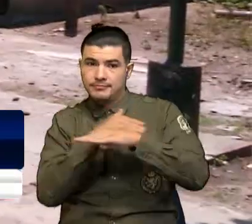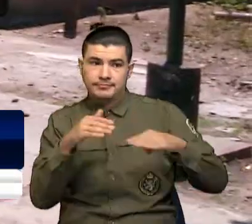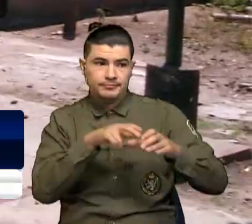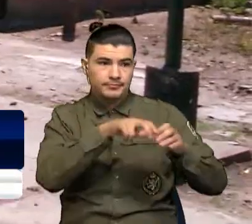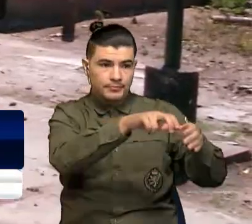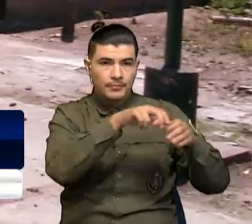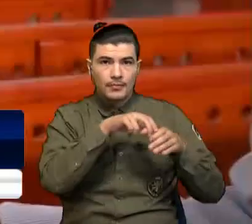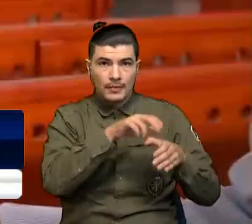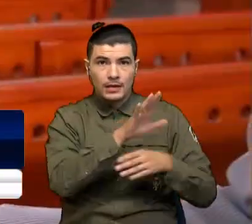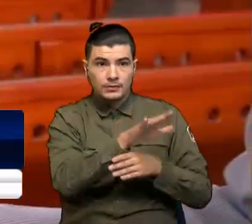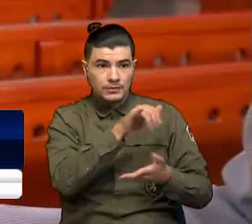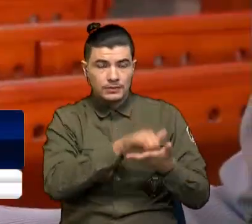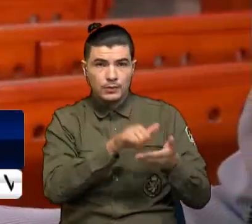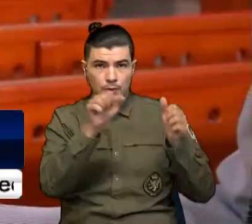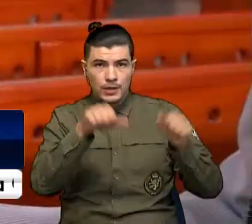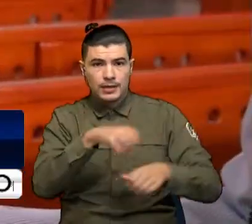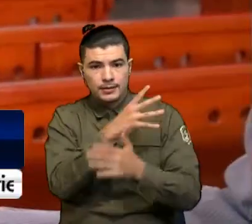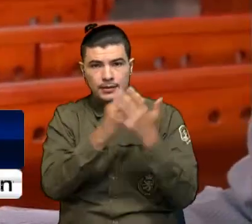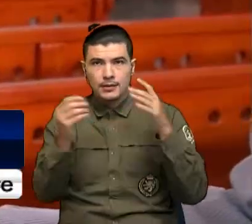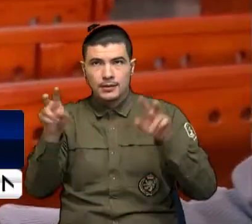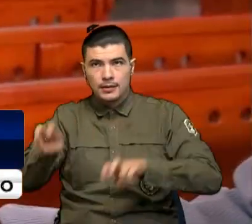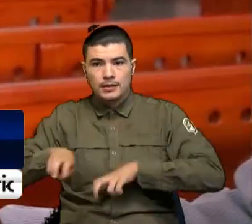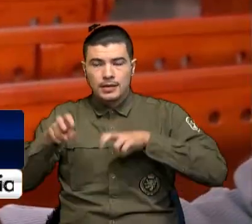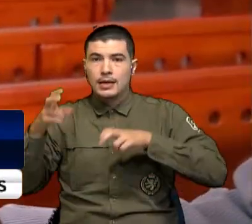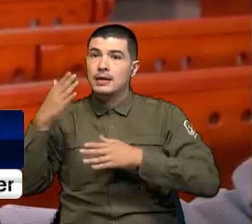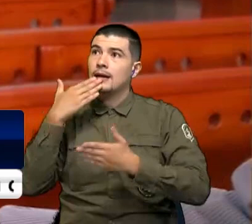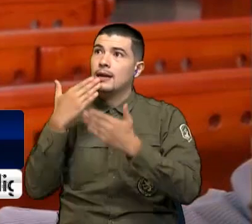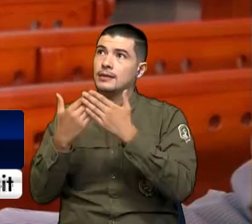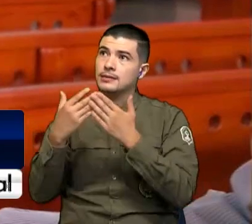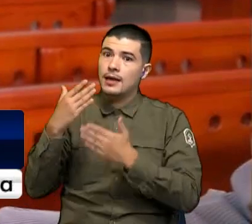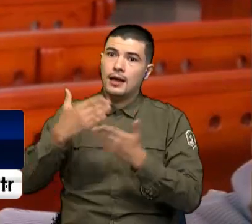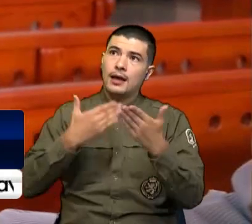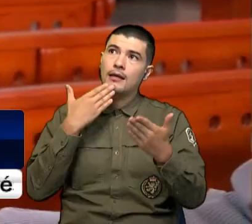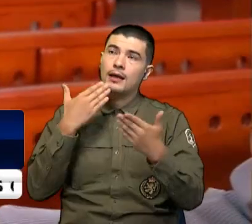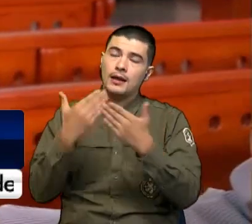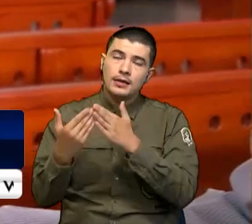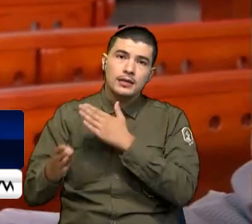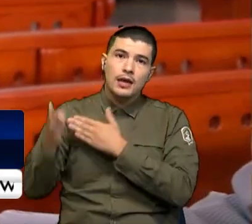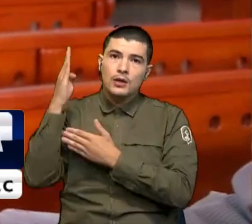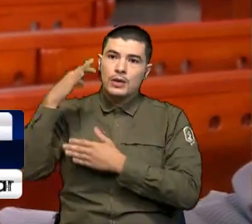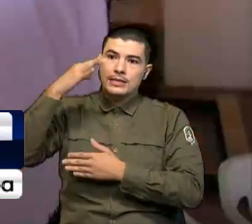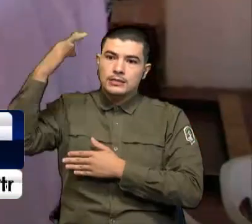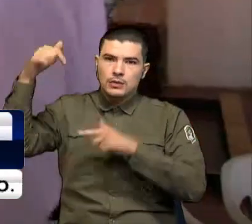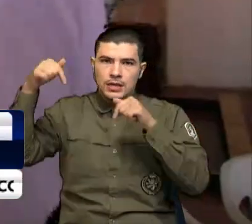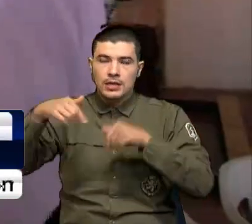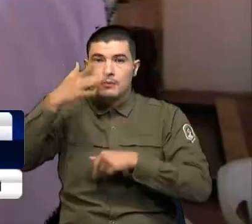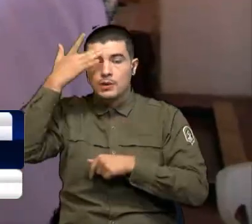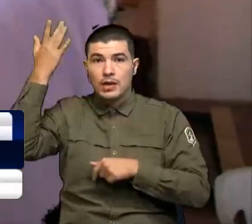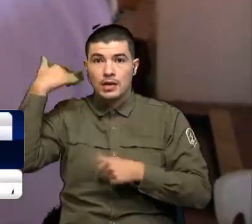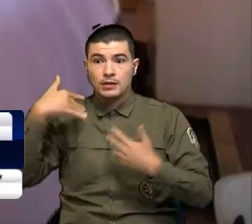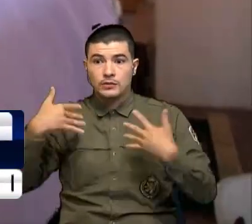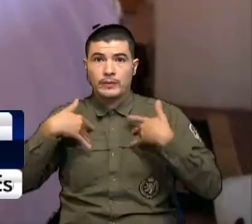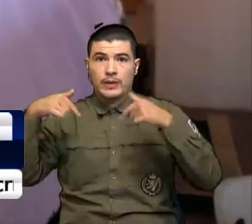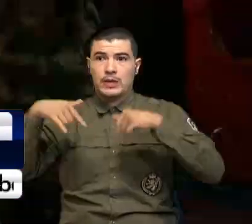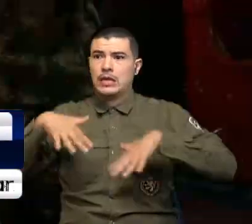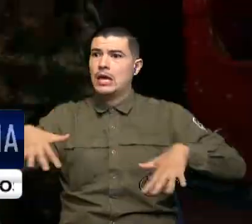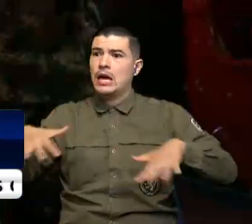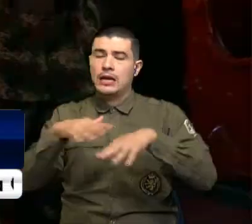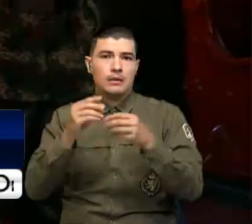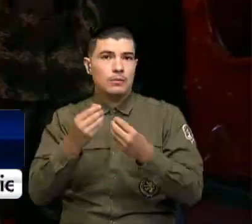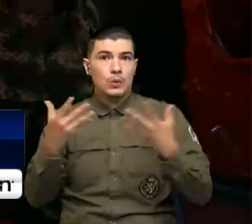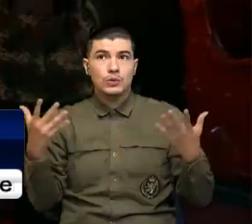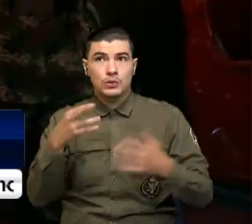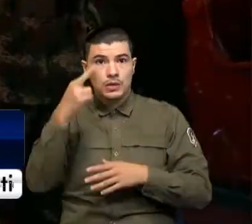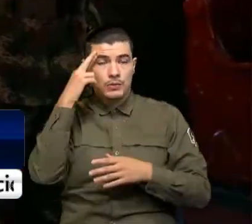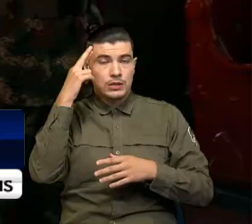de rionegro nos han escogido gracias a dios por el sufrimiento que ha dado el pasado esto como es zona roja el gobierno de santander que se hizo presente